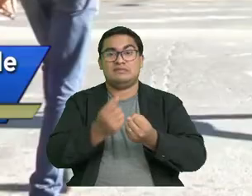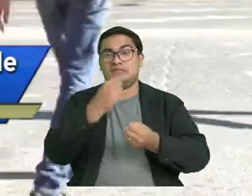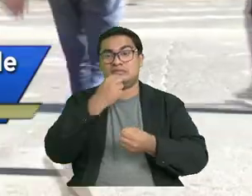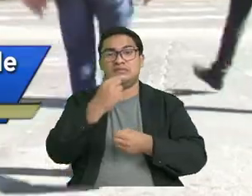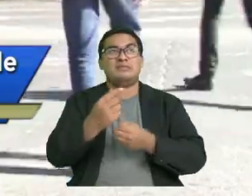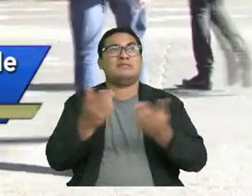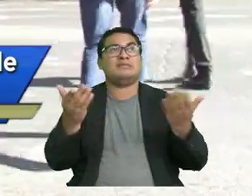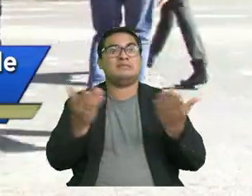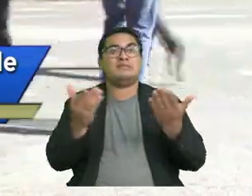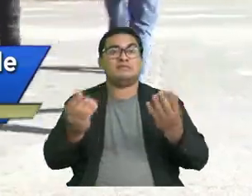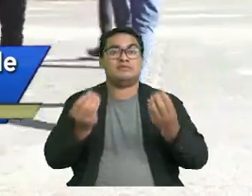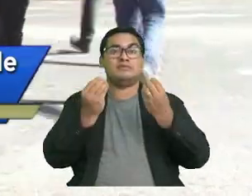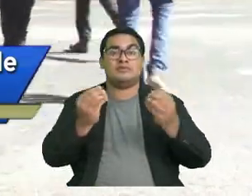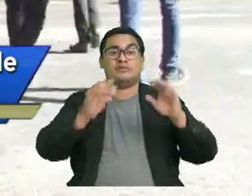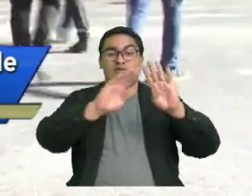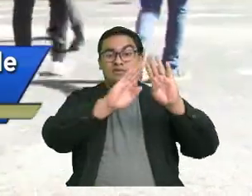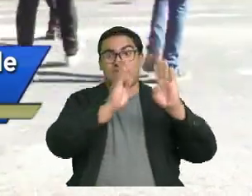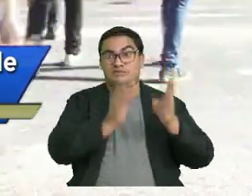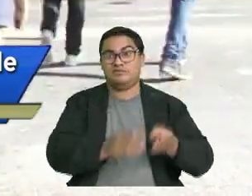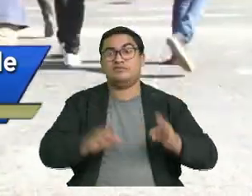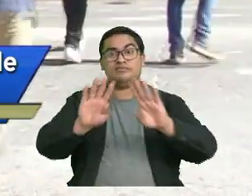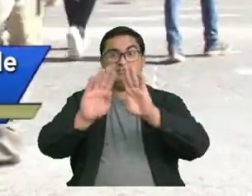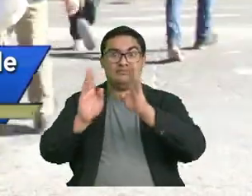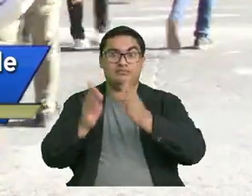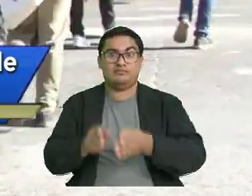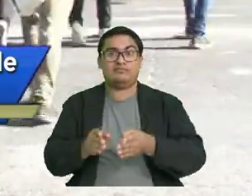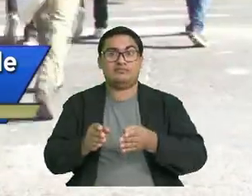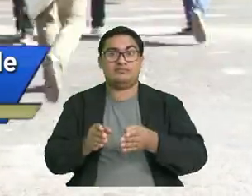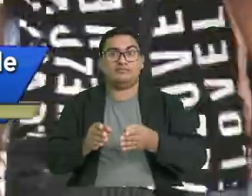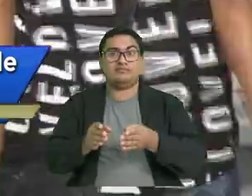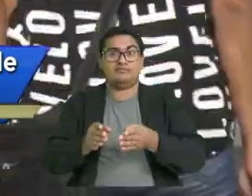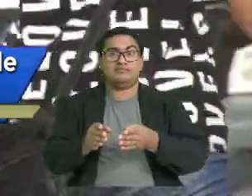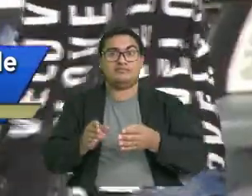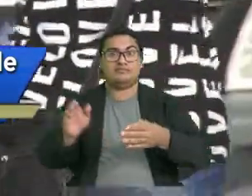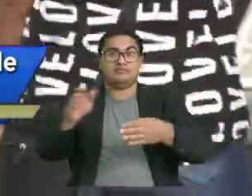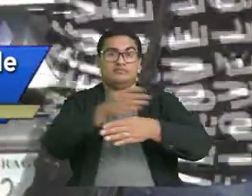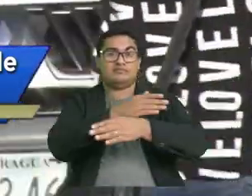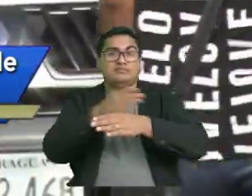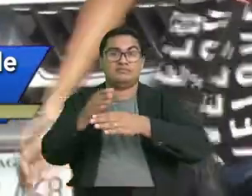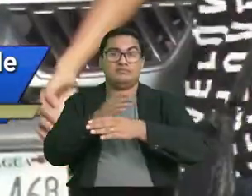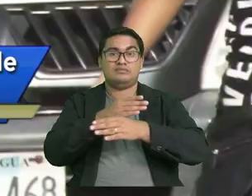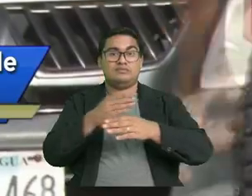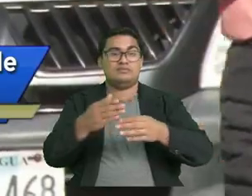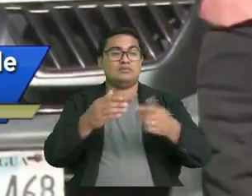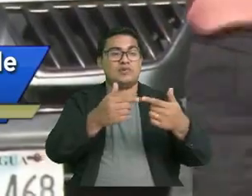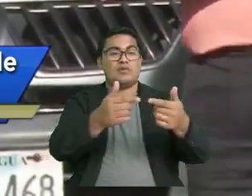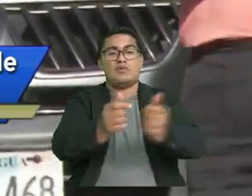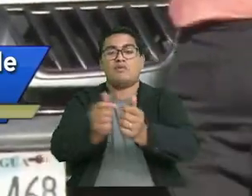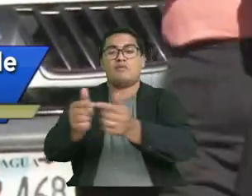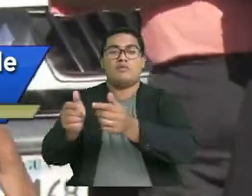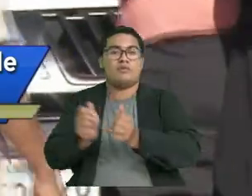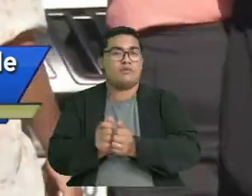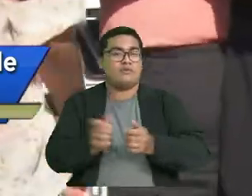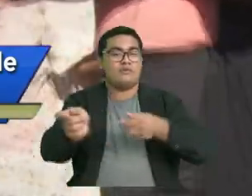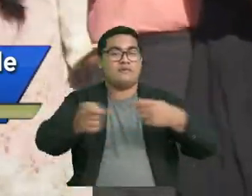que la mayoría de las mujeres, la mayoría de los integrantes de las cooperativas son